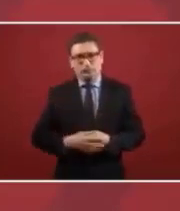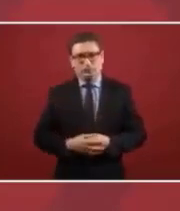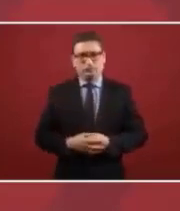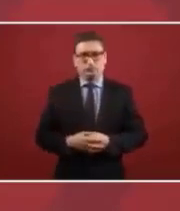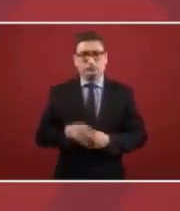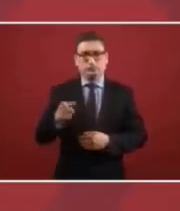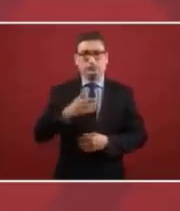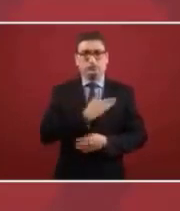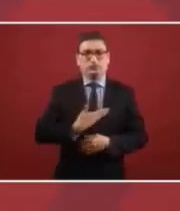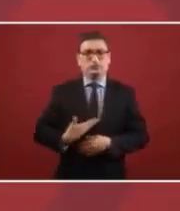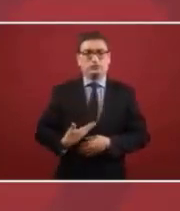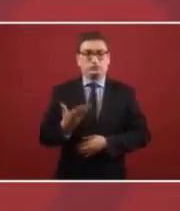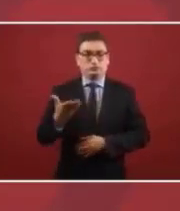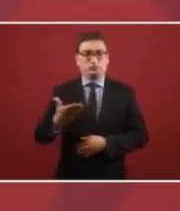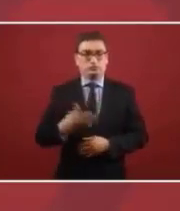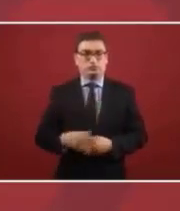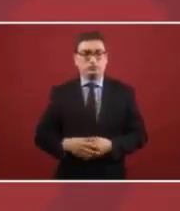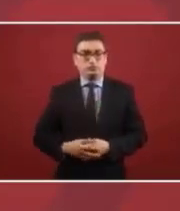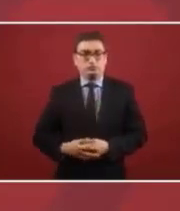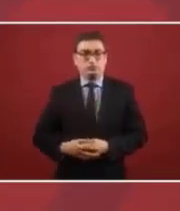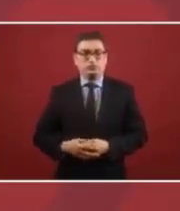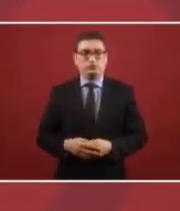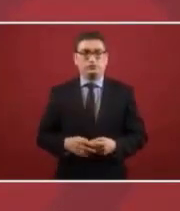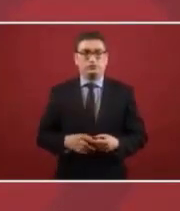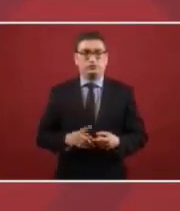del presidente de la republica